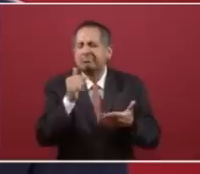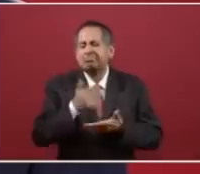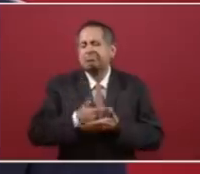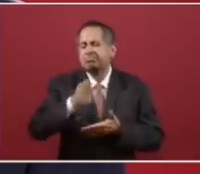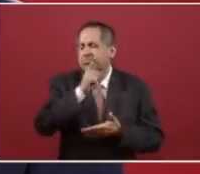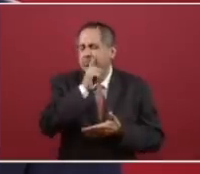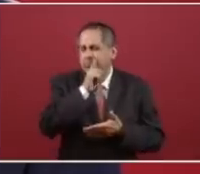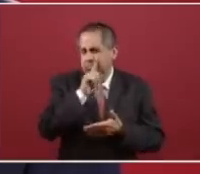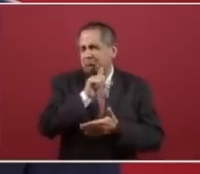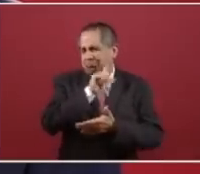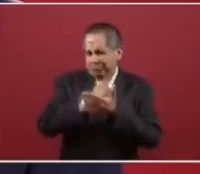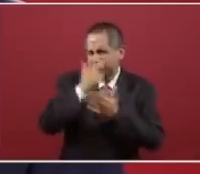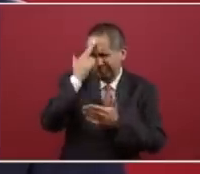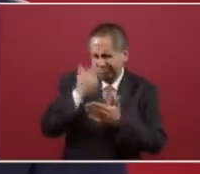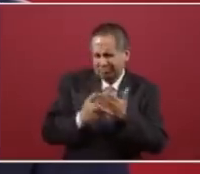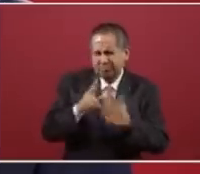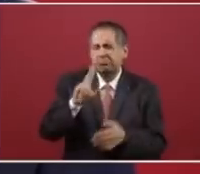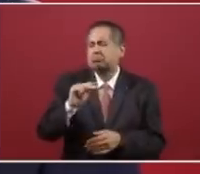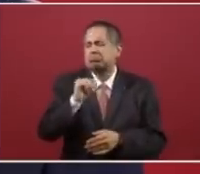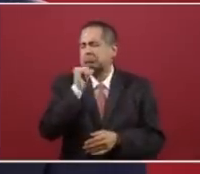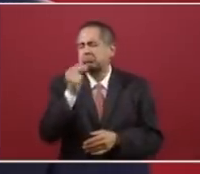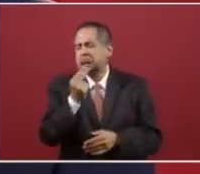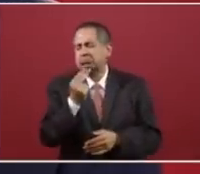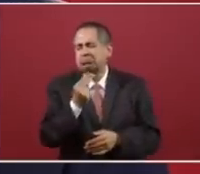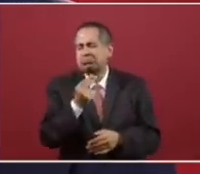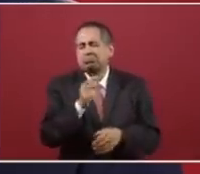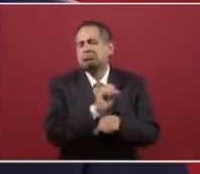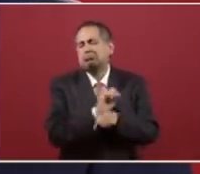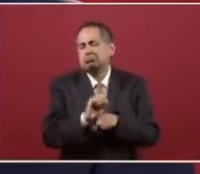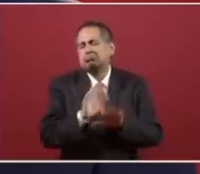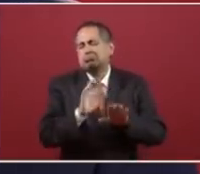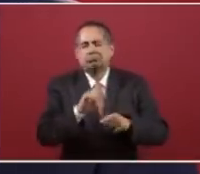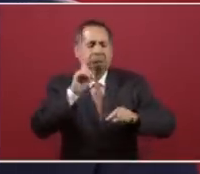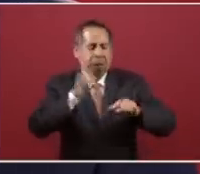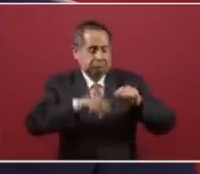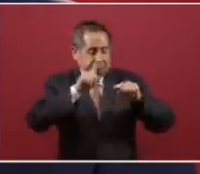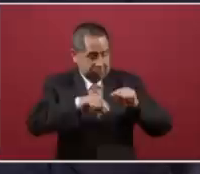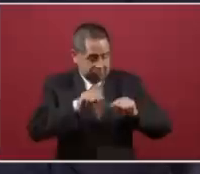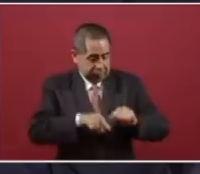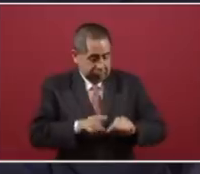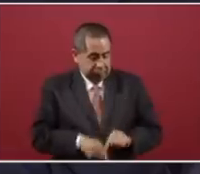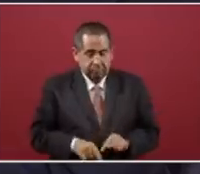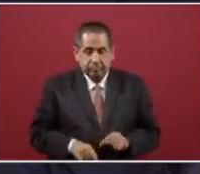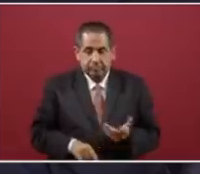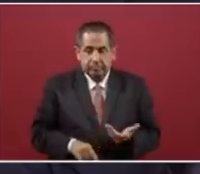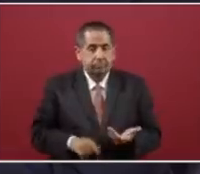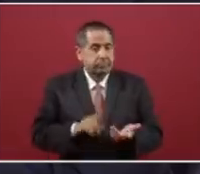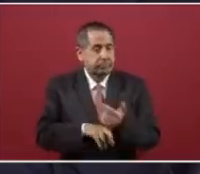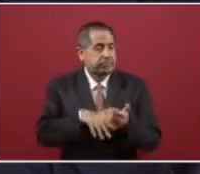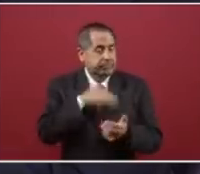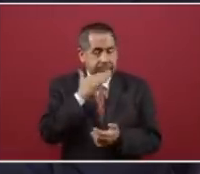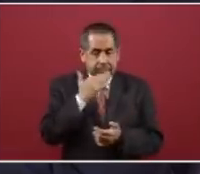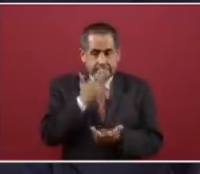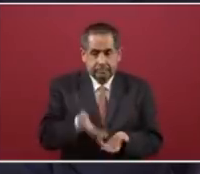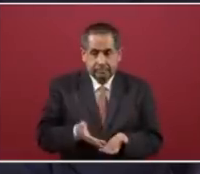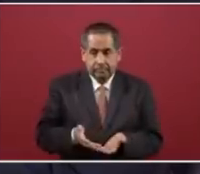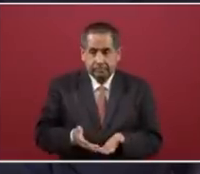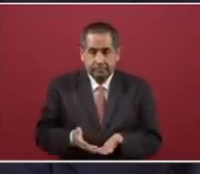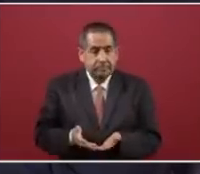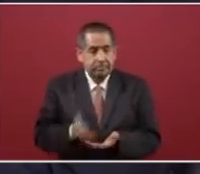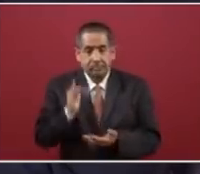delitos relacionados con corrupción o mejor dicho dejan de